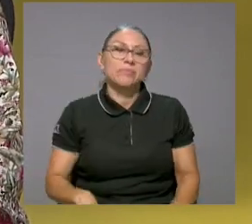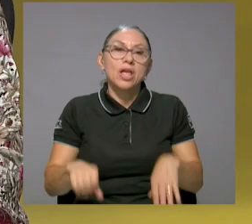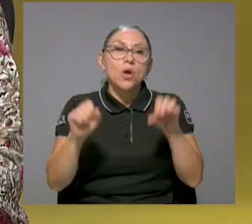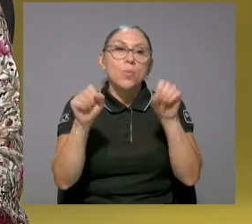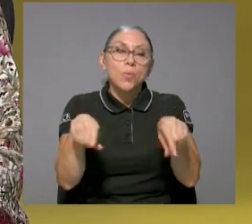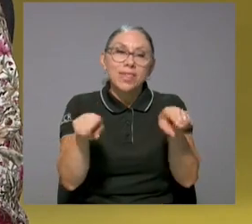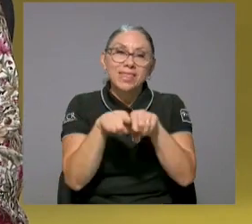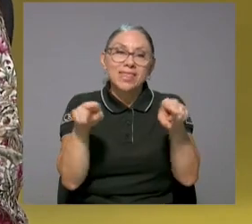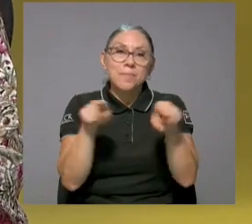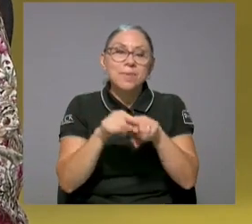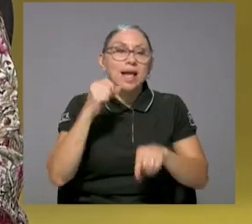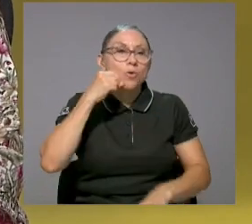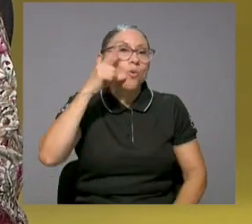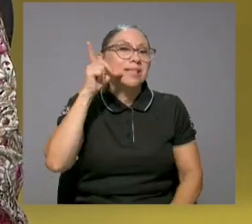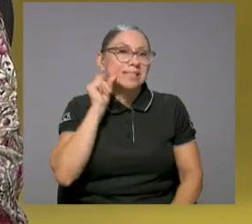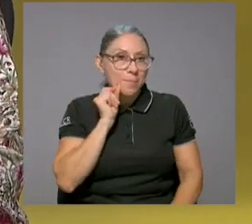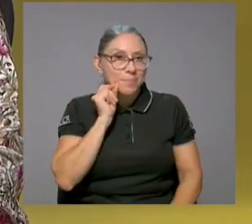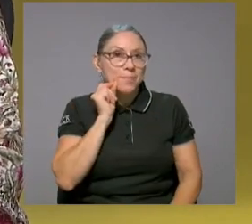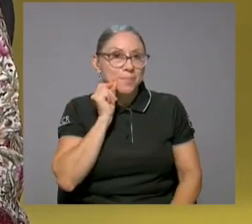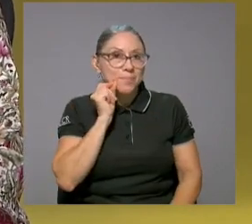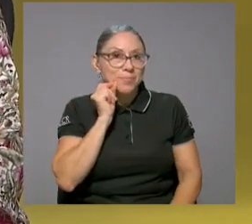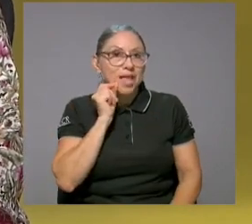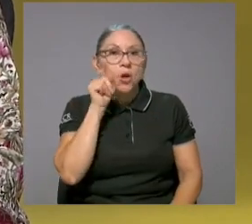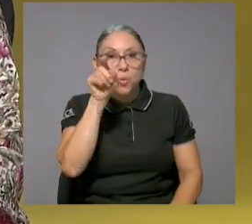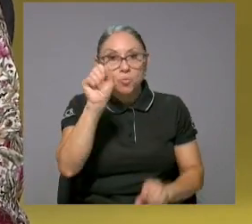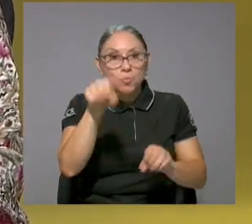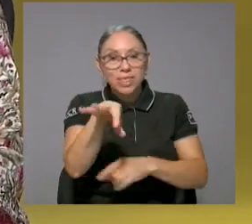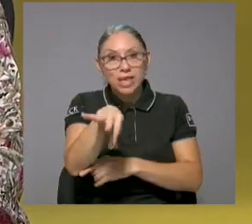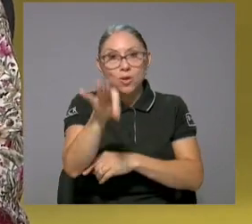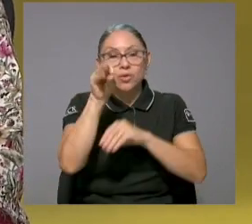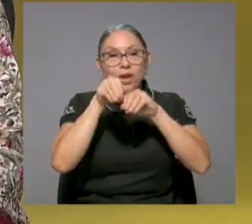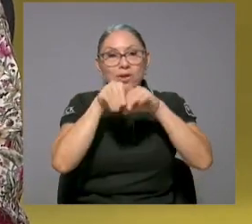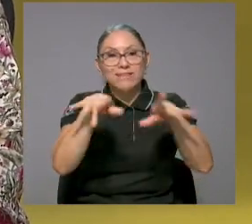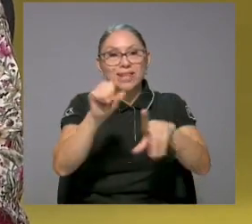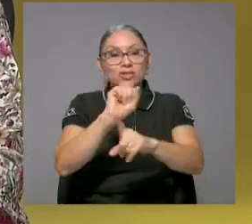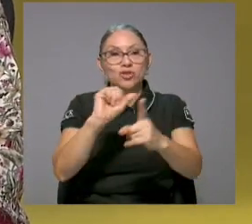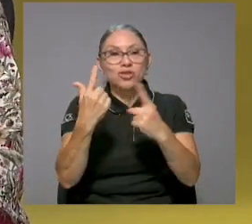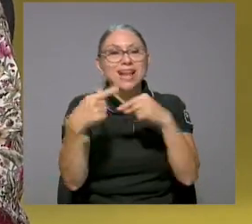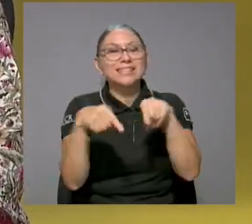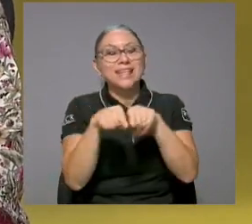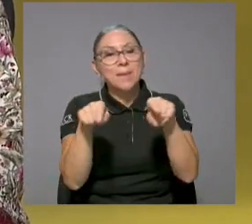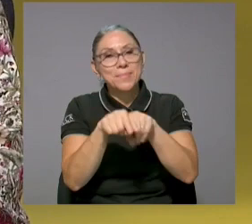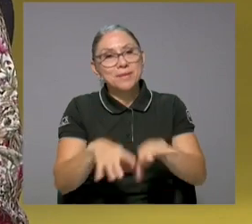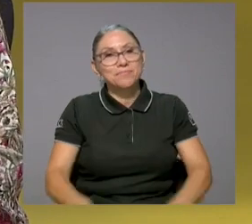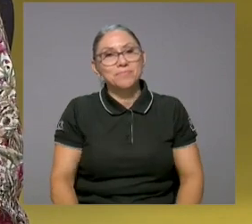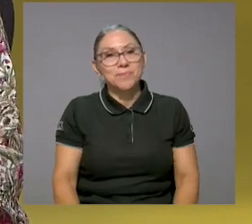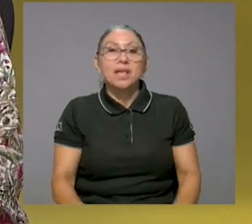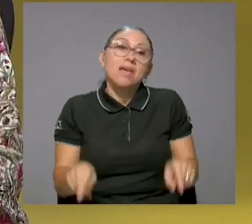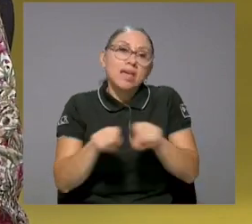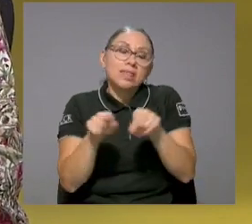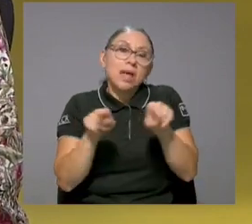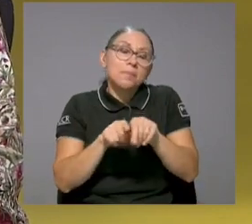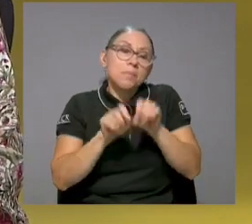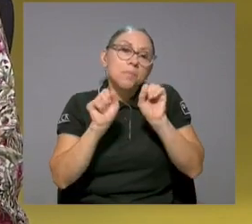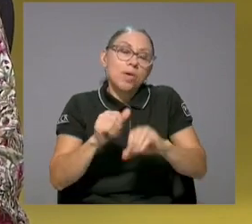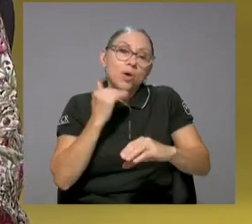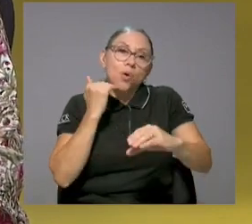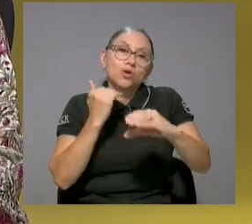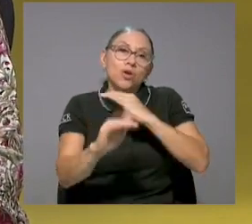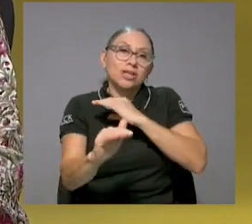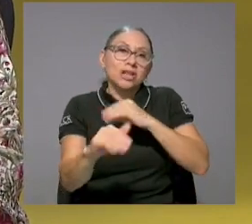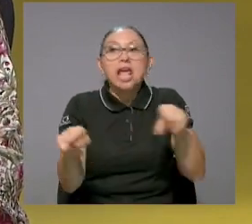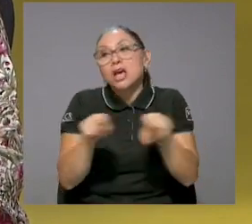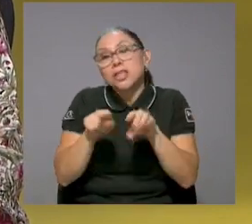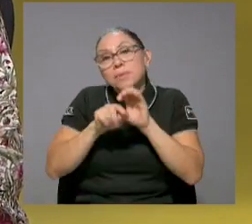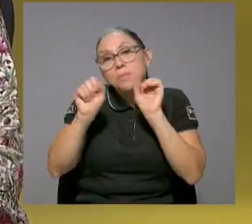ubicar también al WhatsApp, que está colocado en las redes sociales también, y la otra forma es por correo electrónico, y finalmente de